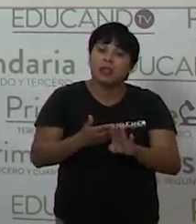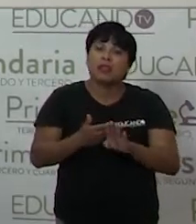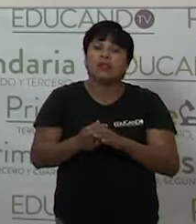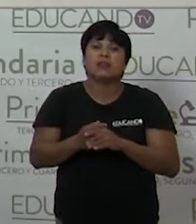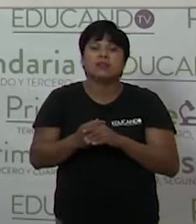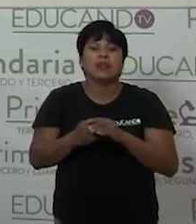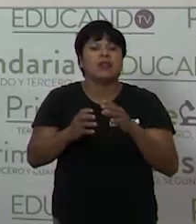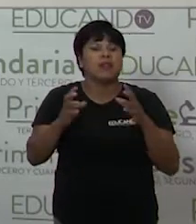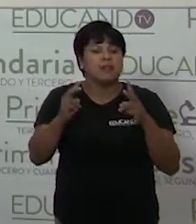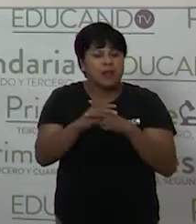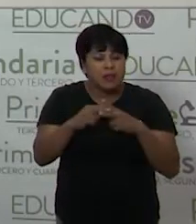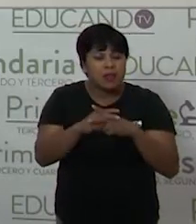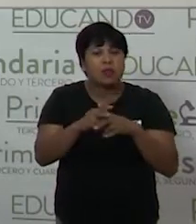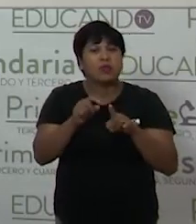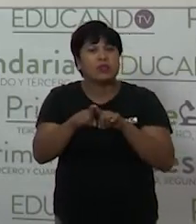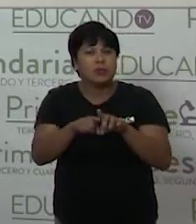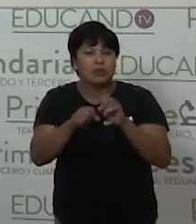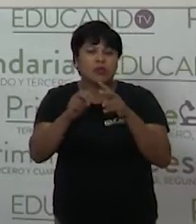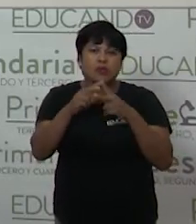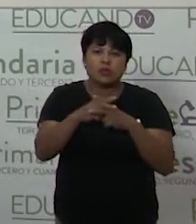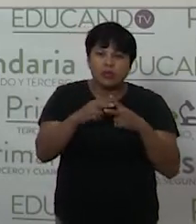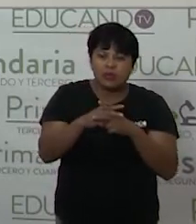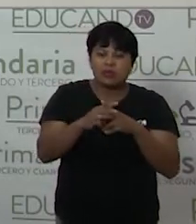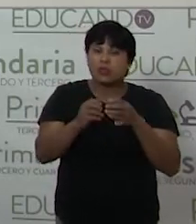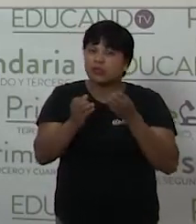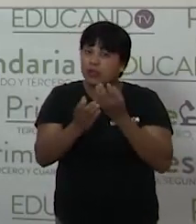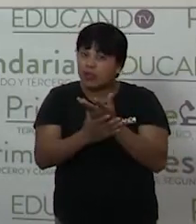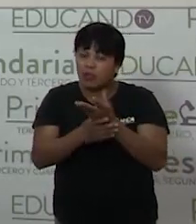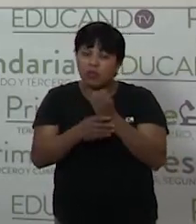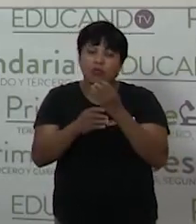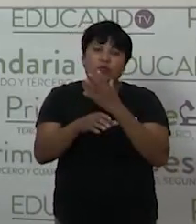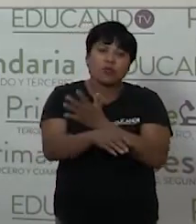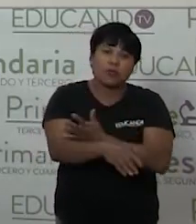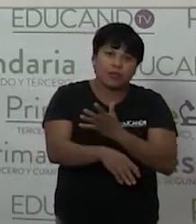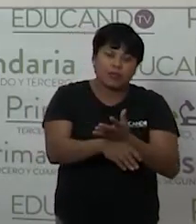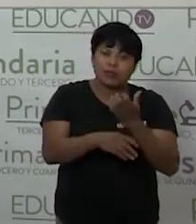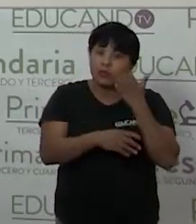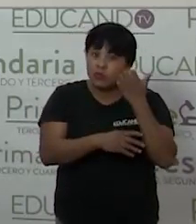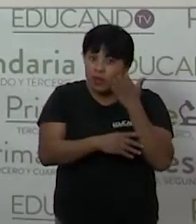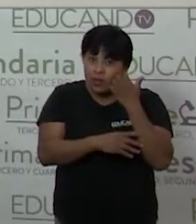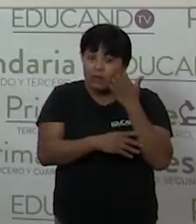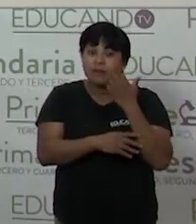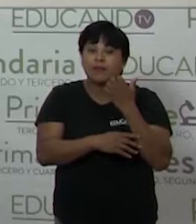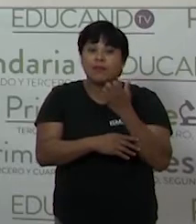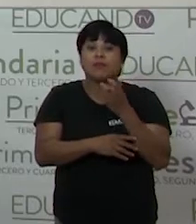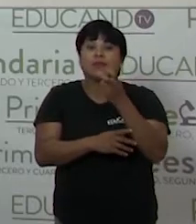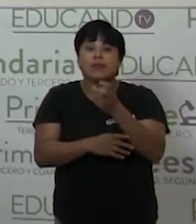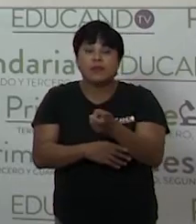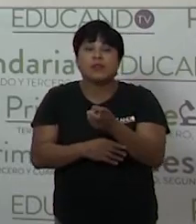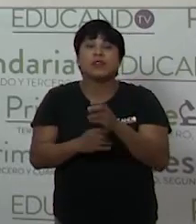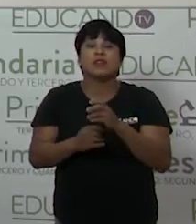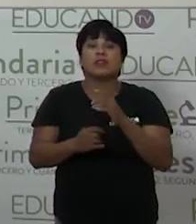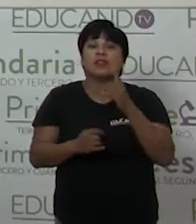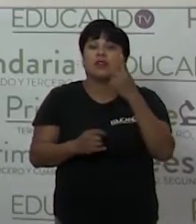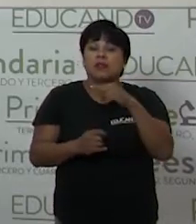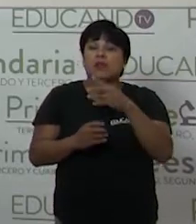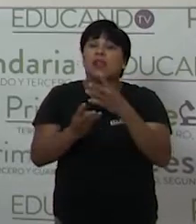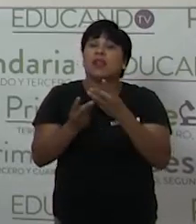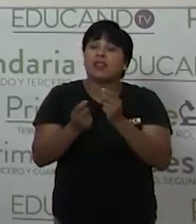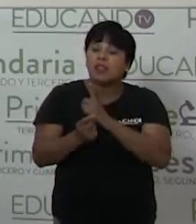discutir con los hermanos o los primos los compañeros de clase y espero que si finalmente esto nos ayuda a estar en